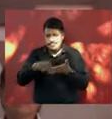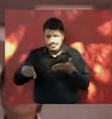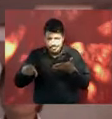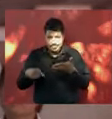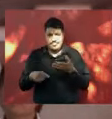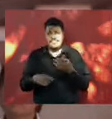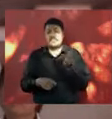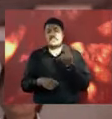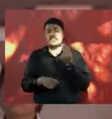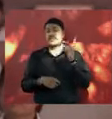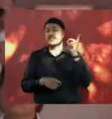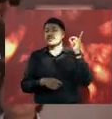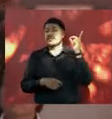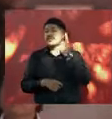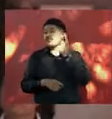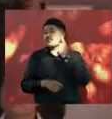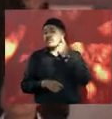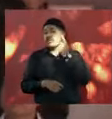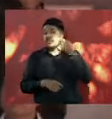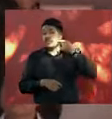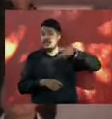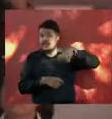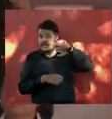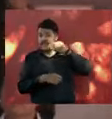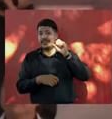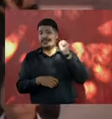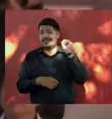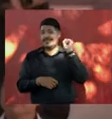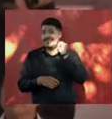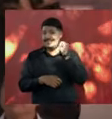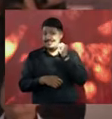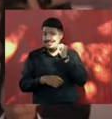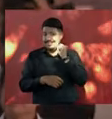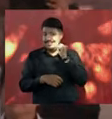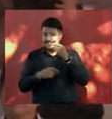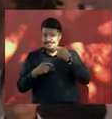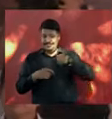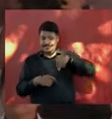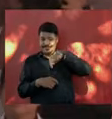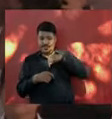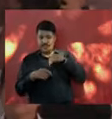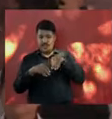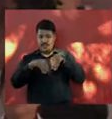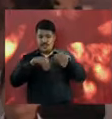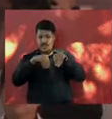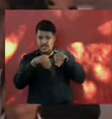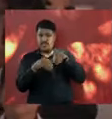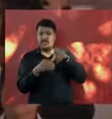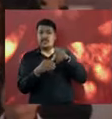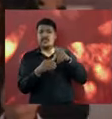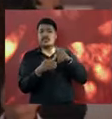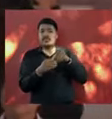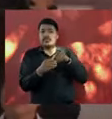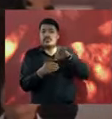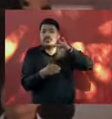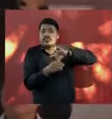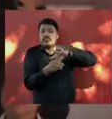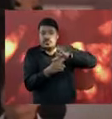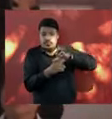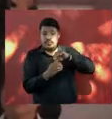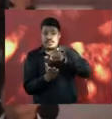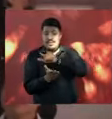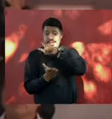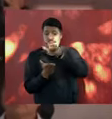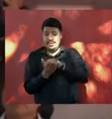por diputados y senadores de nuestro movimiento, porque vamos a modificar la ley del